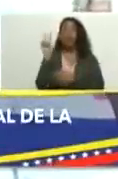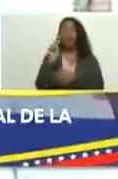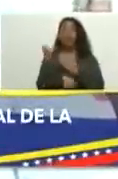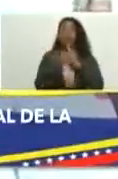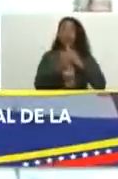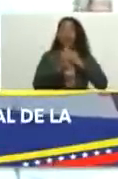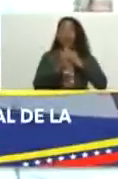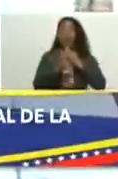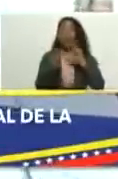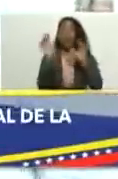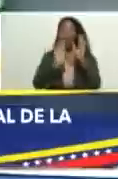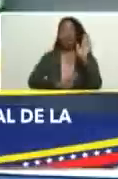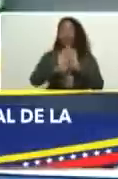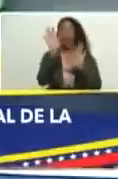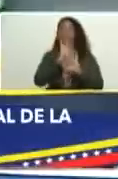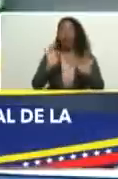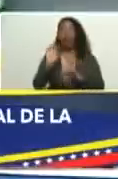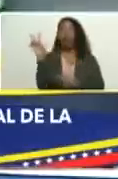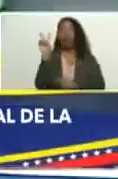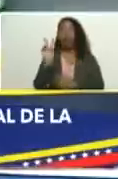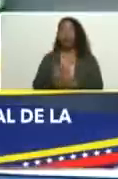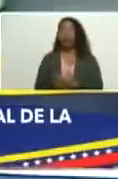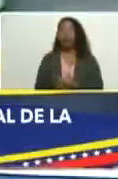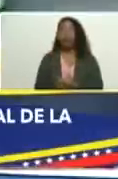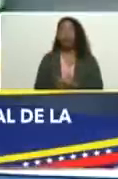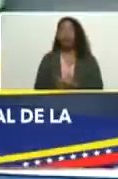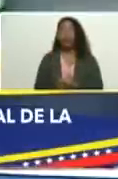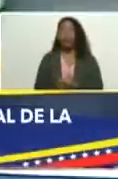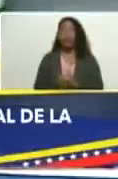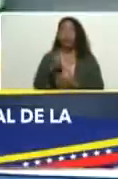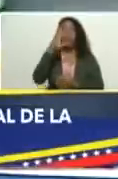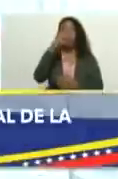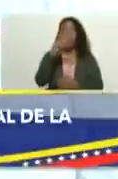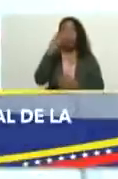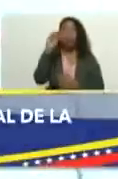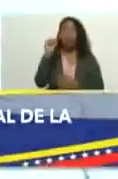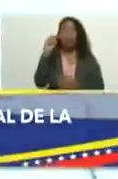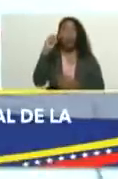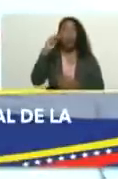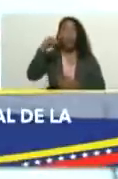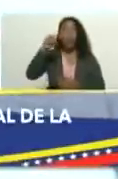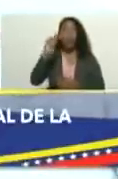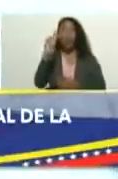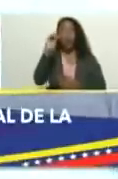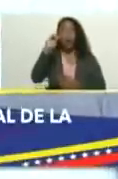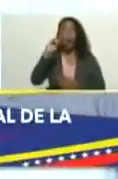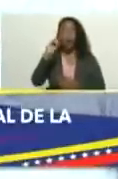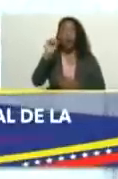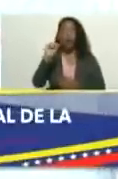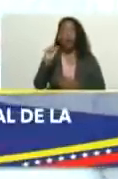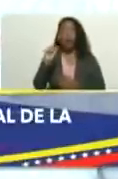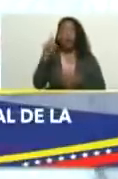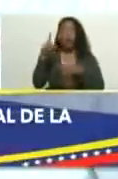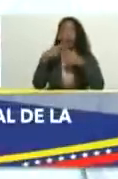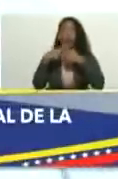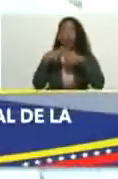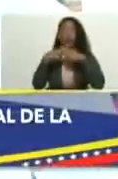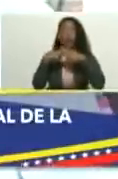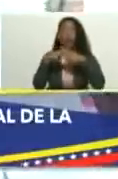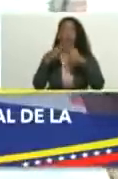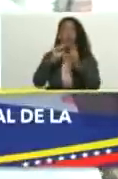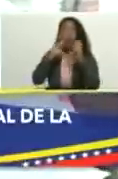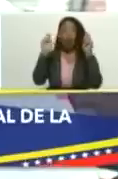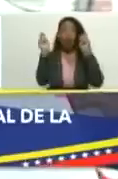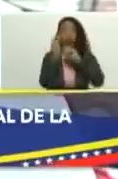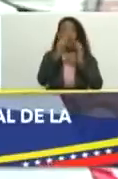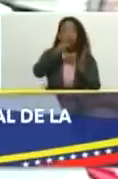desarrollado todavía. ¿El monómero o aquí en Pekín? No, el monómero. El monómero. Es un monómero, pues. Correcto. Que luego se transforma en un polímero a través de los procesos